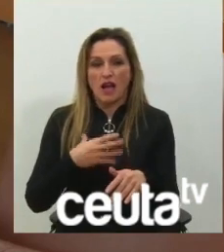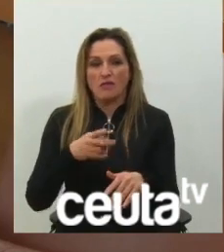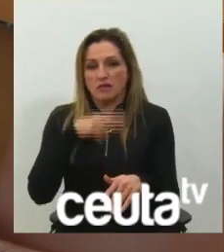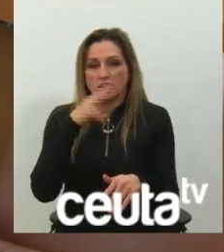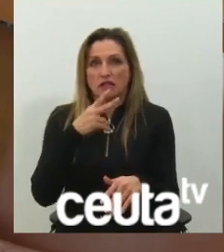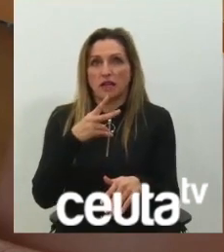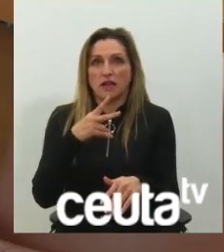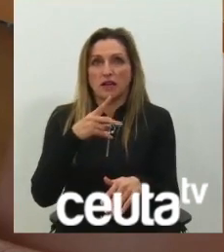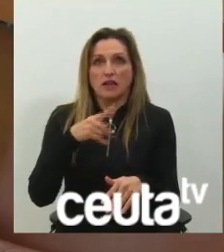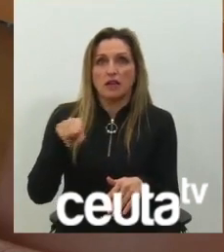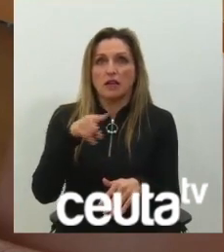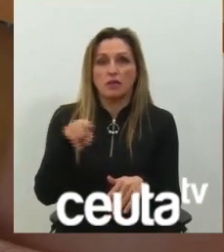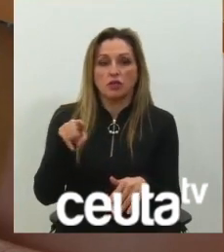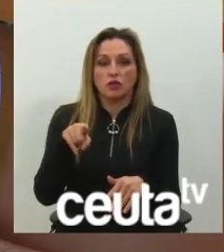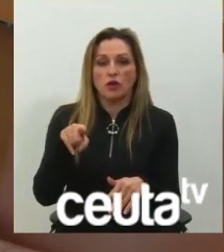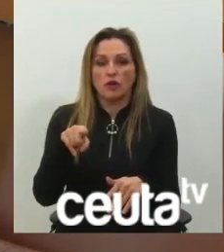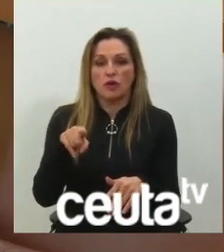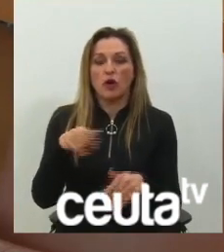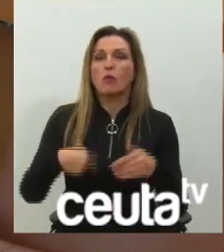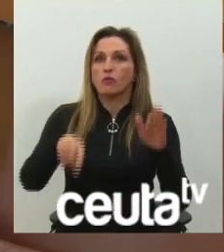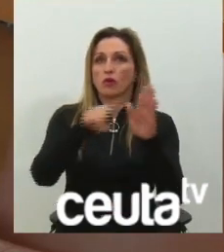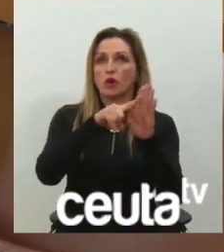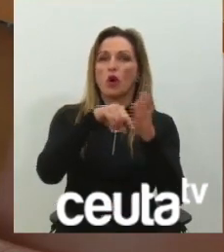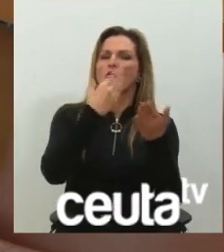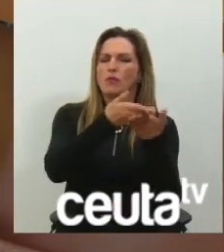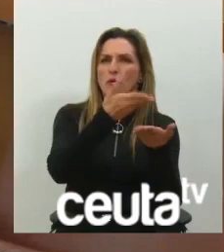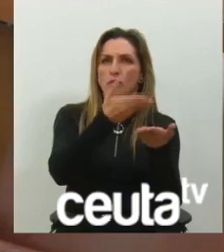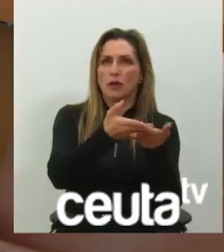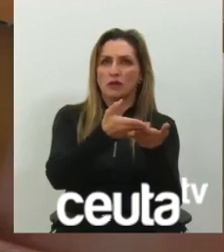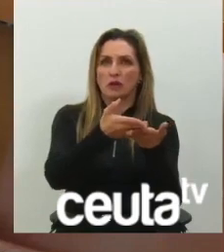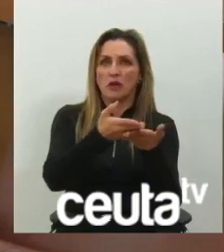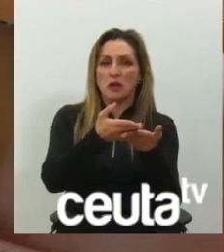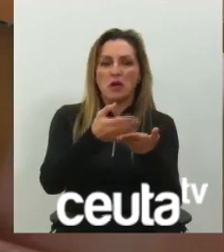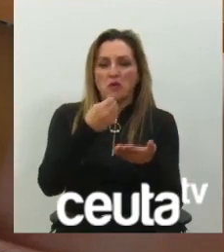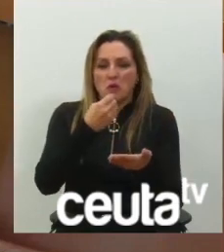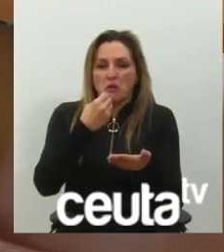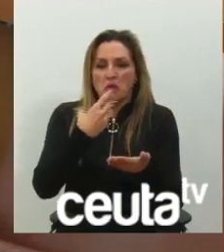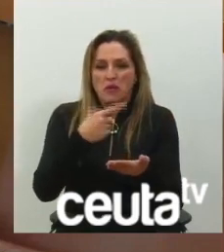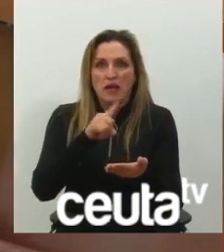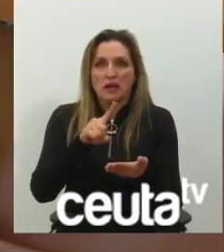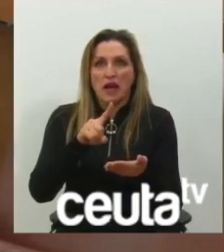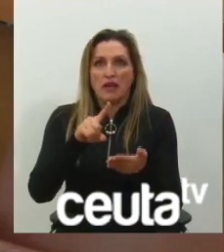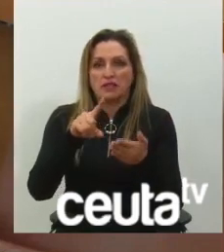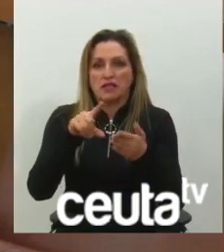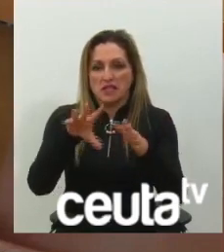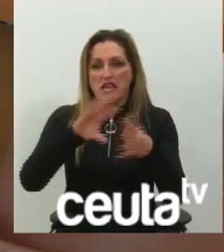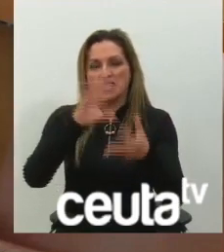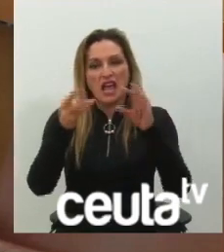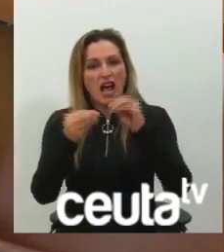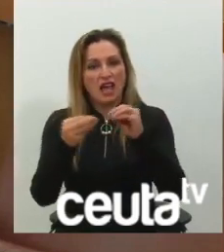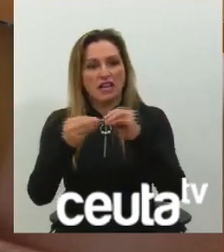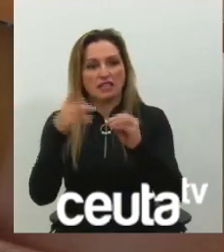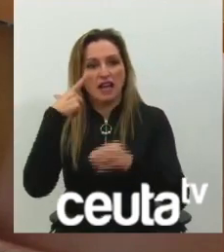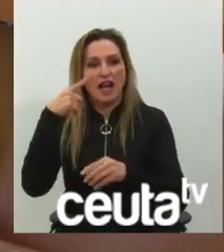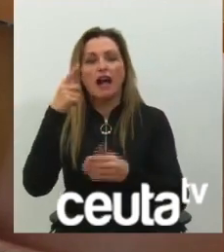hace traer este tipo de panfletos con propuestas que ni tienen sentido ni se atañen a la legalidad ni son